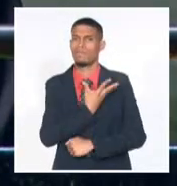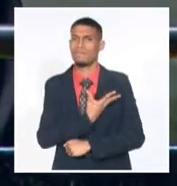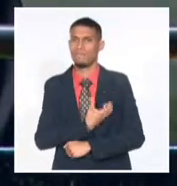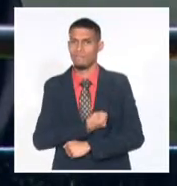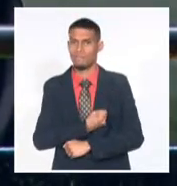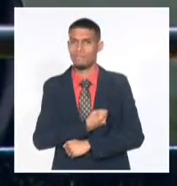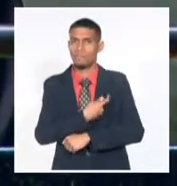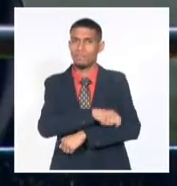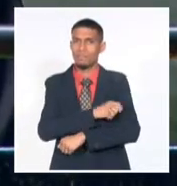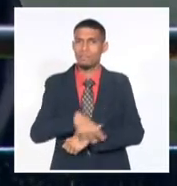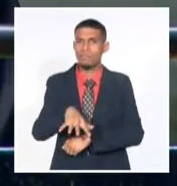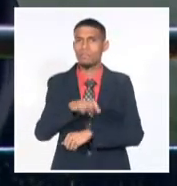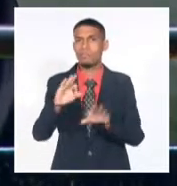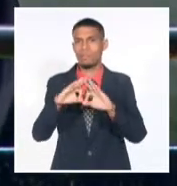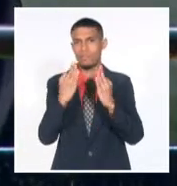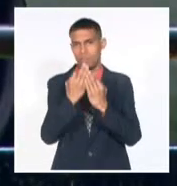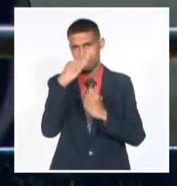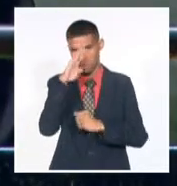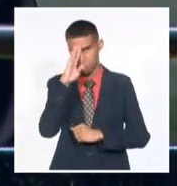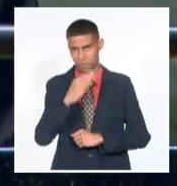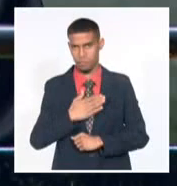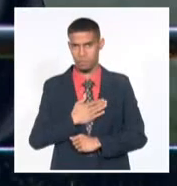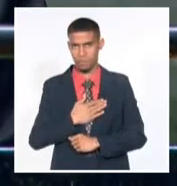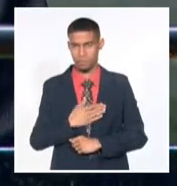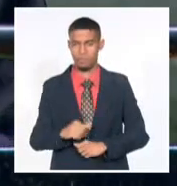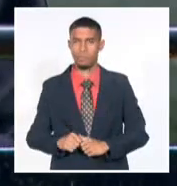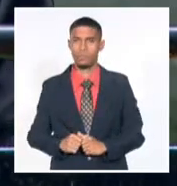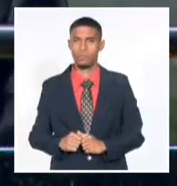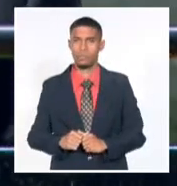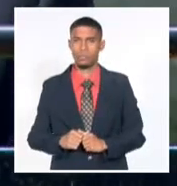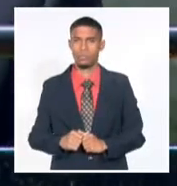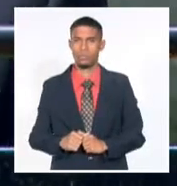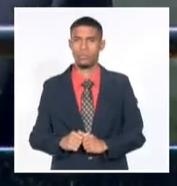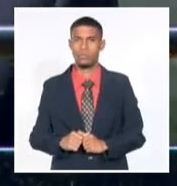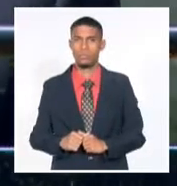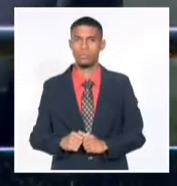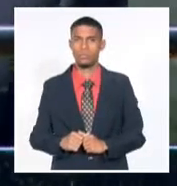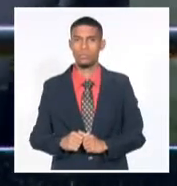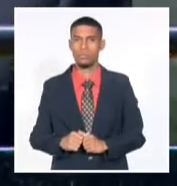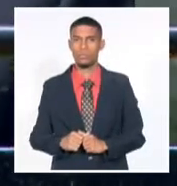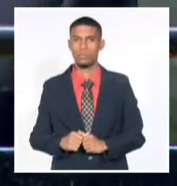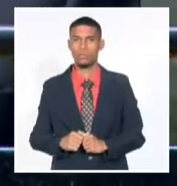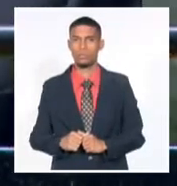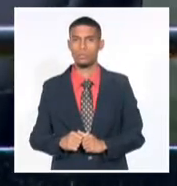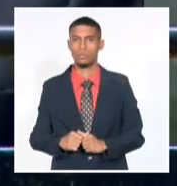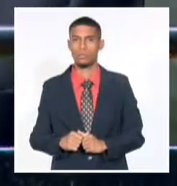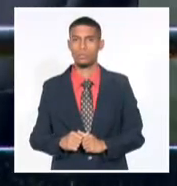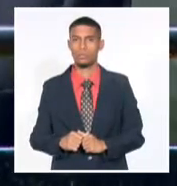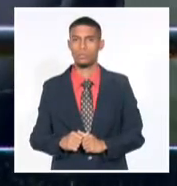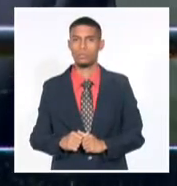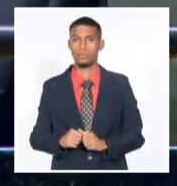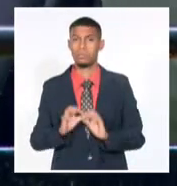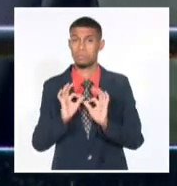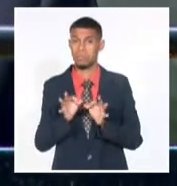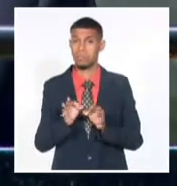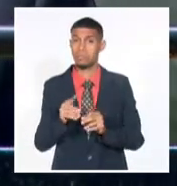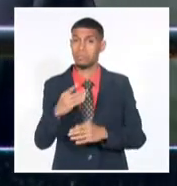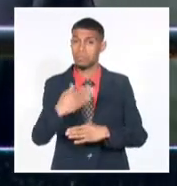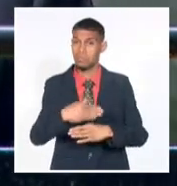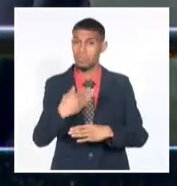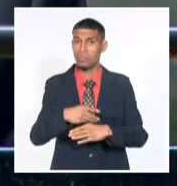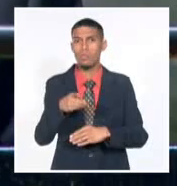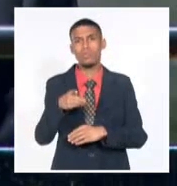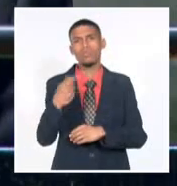de las familias cubanas. Mentiría quien niegue el bloqueo como una